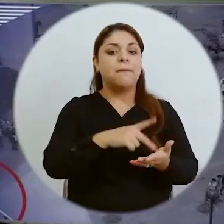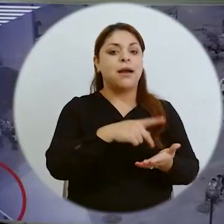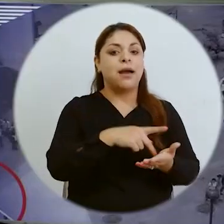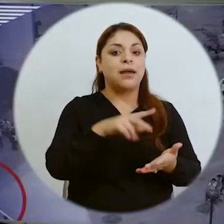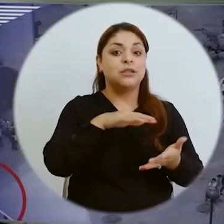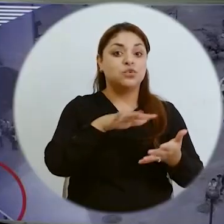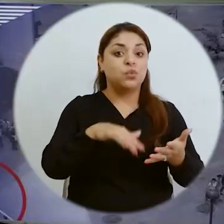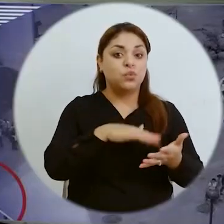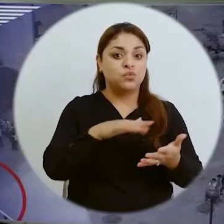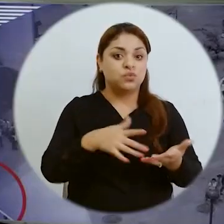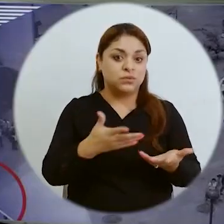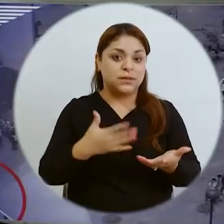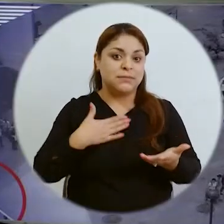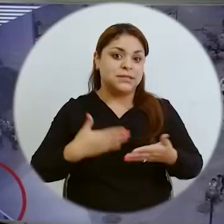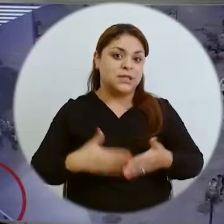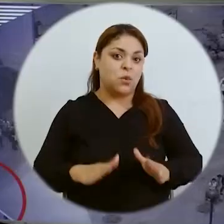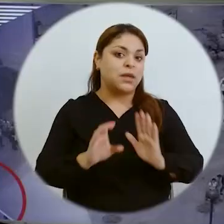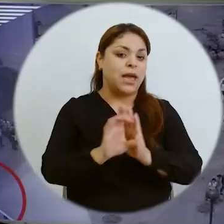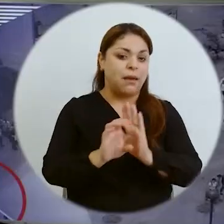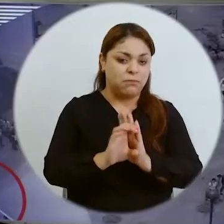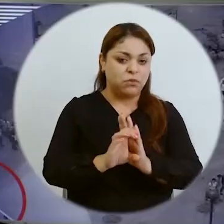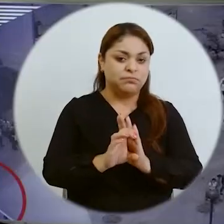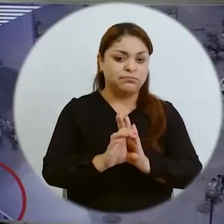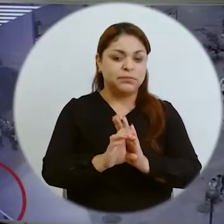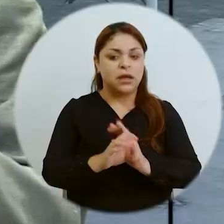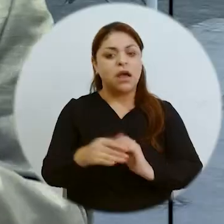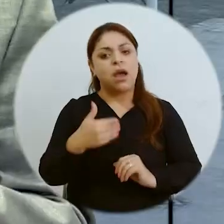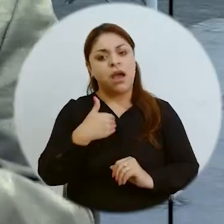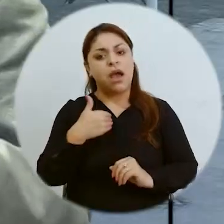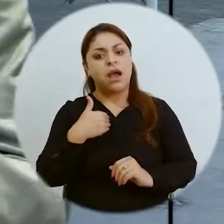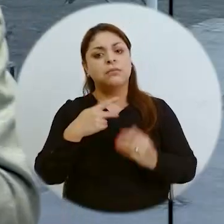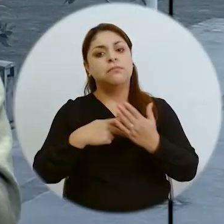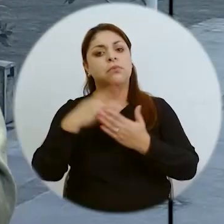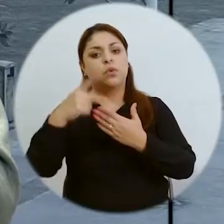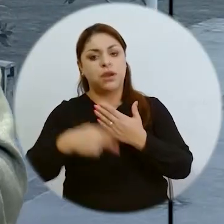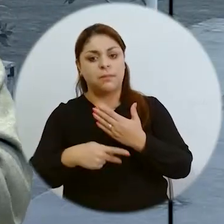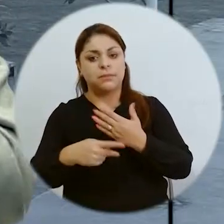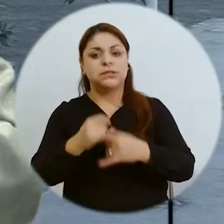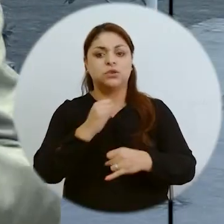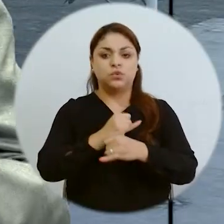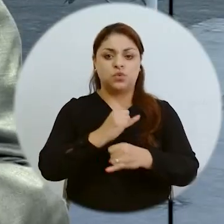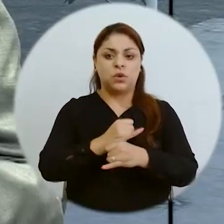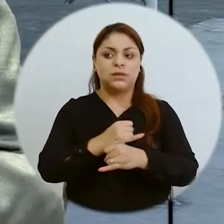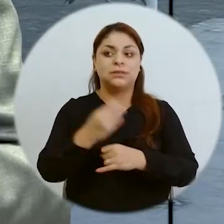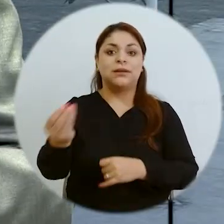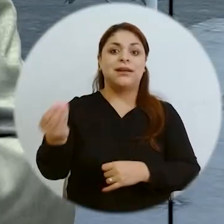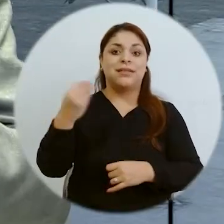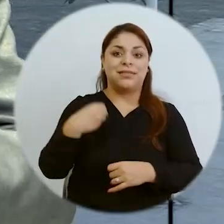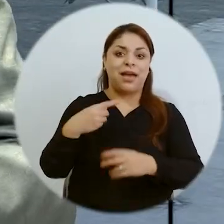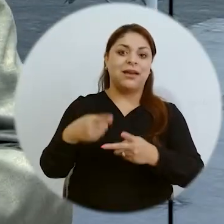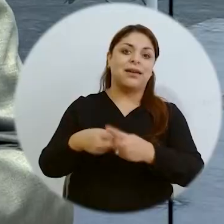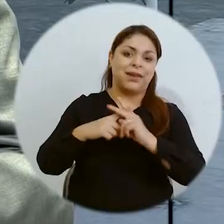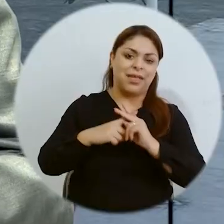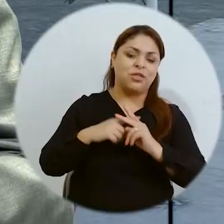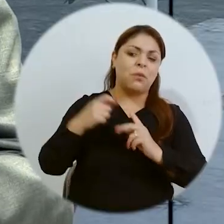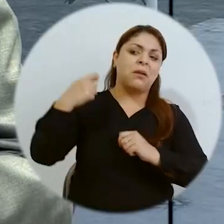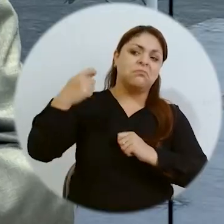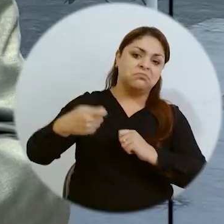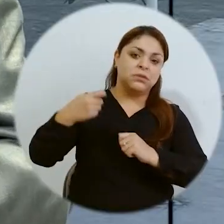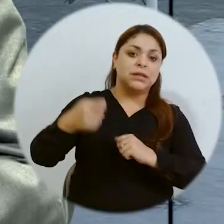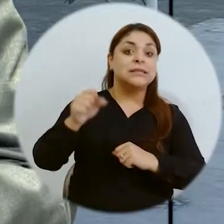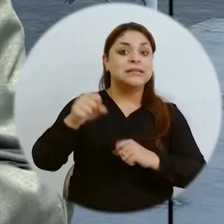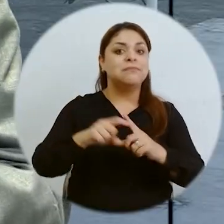tal vez para concretar acá la idea también, se me viene a la mente también cuántos no hemos tenido que echar mano